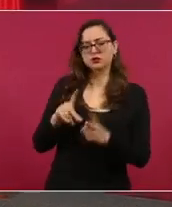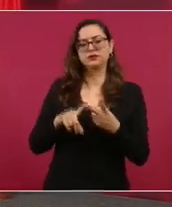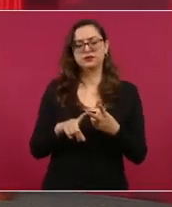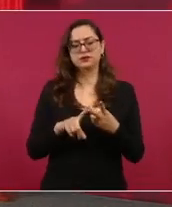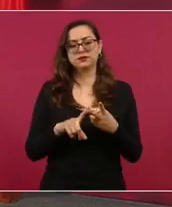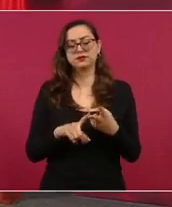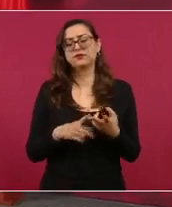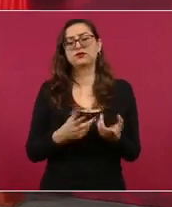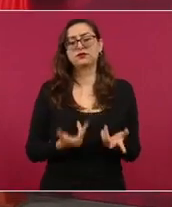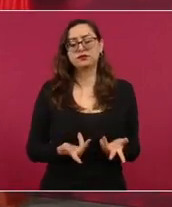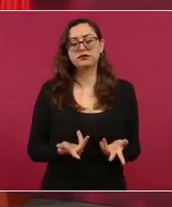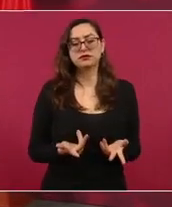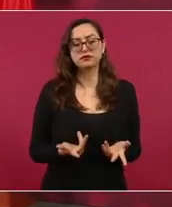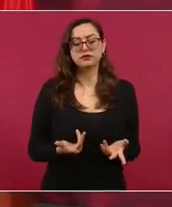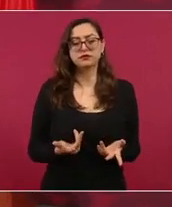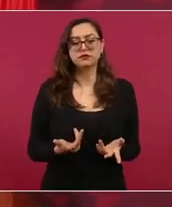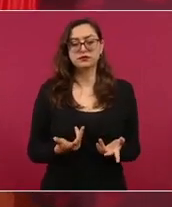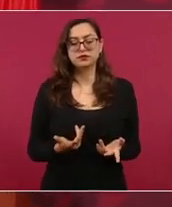Cuando,